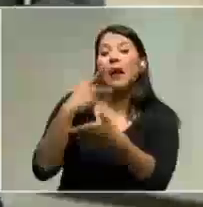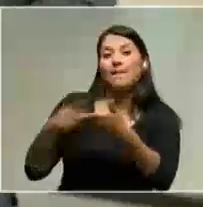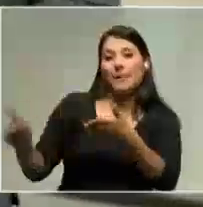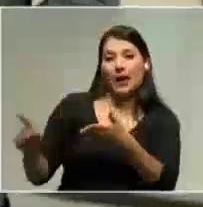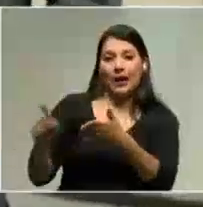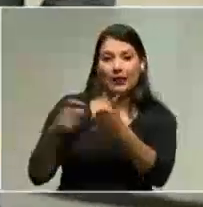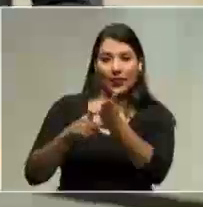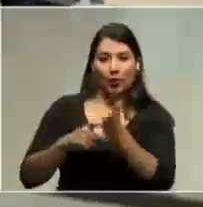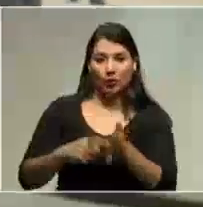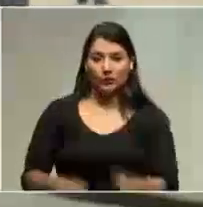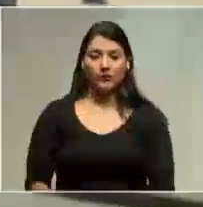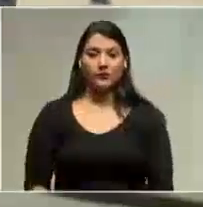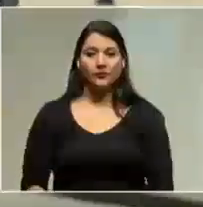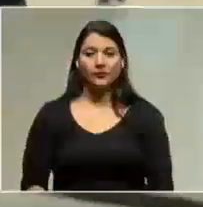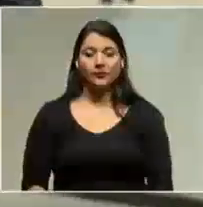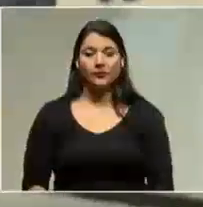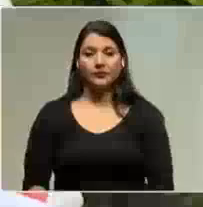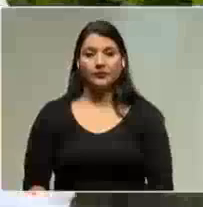deudas.